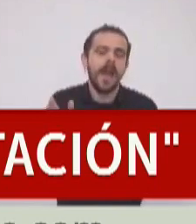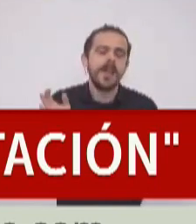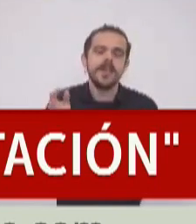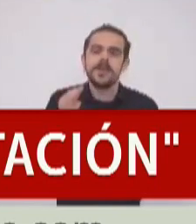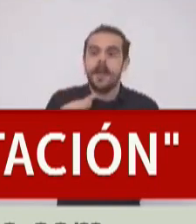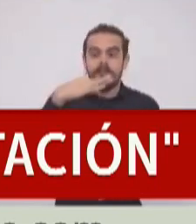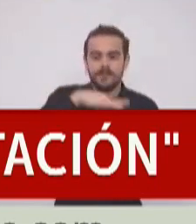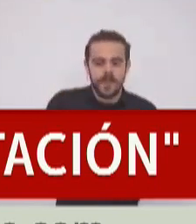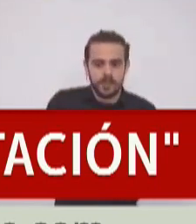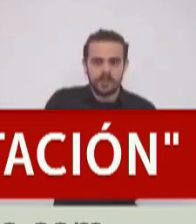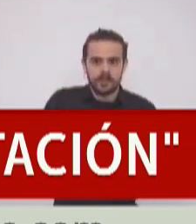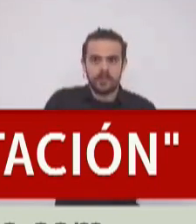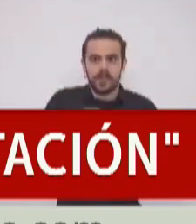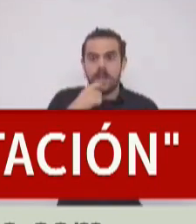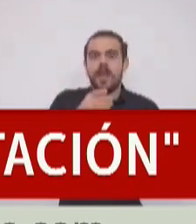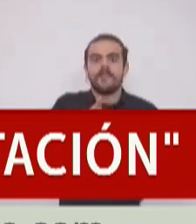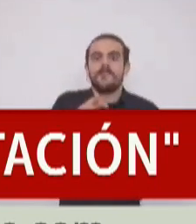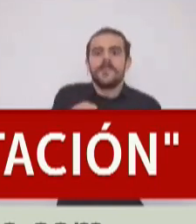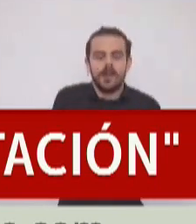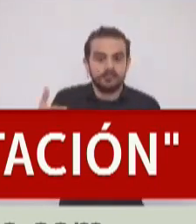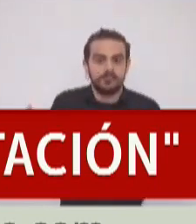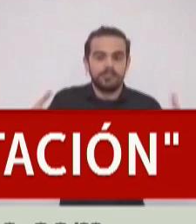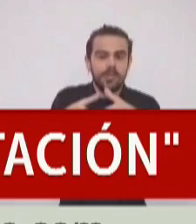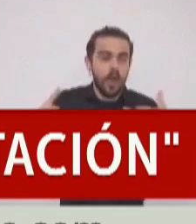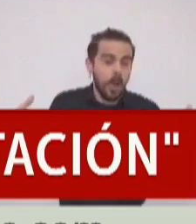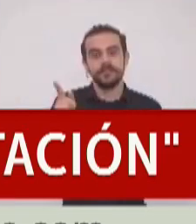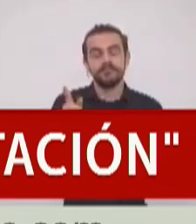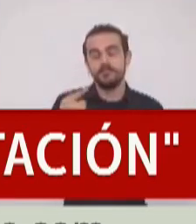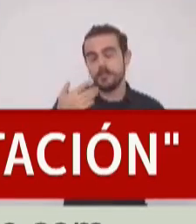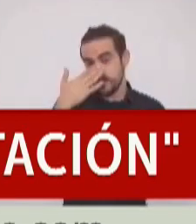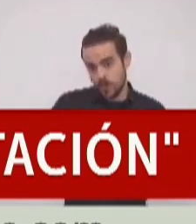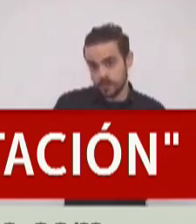el virus, y estamos evaluándolo diariamente, permanentemente.